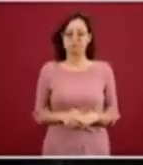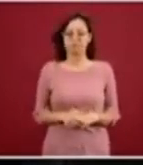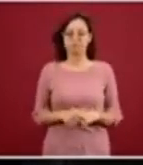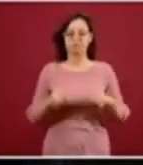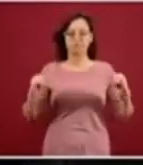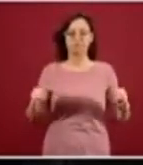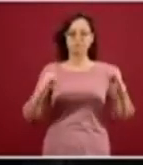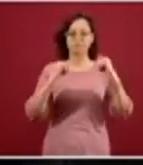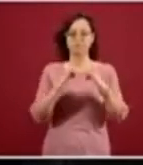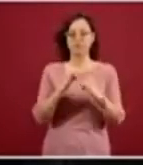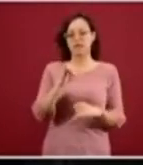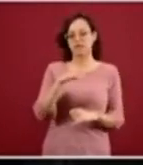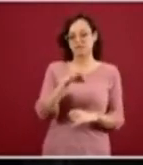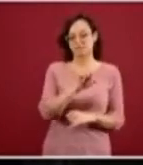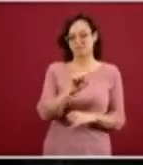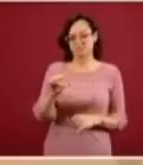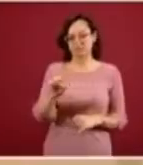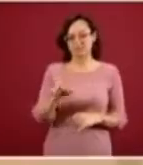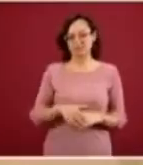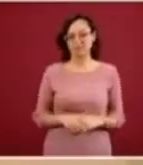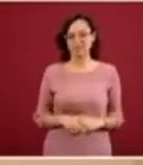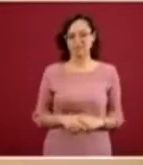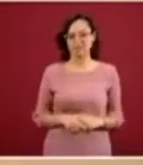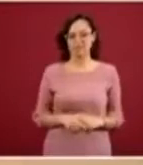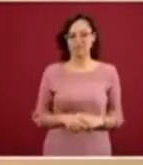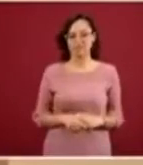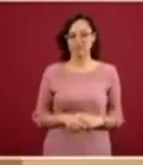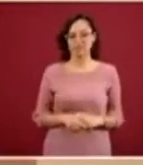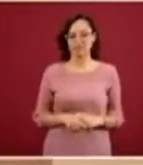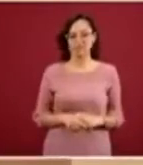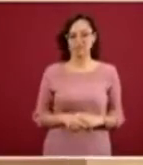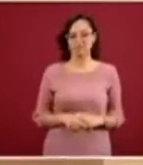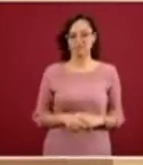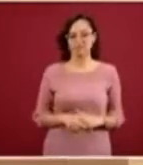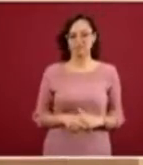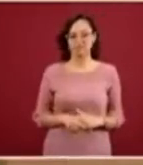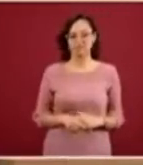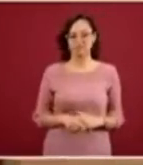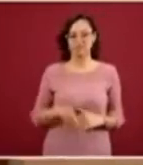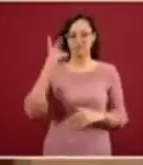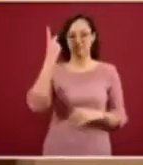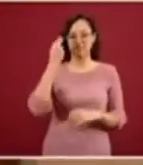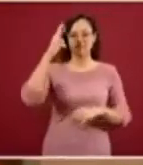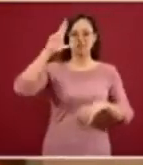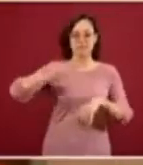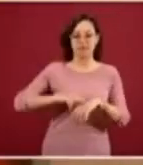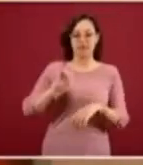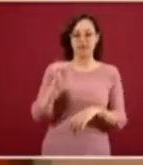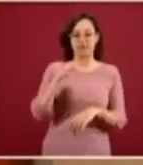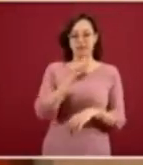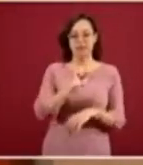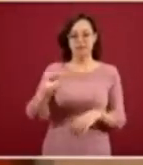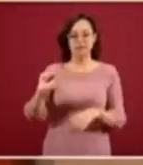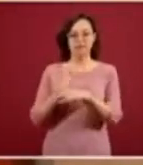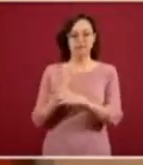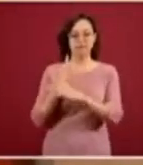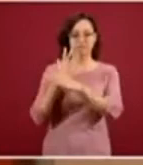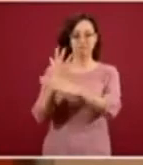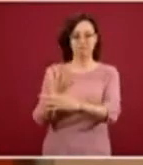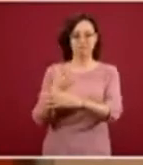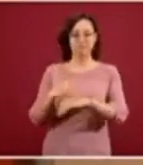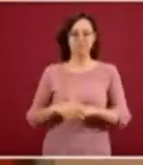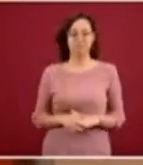Instituto Mexicano del Seguro Social. Como el director médico del Instituto Mexicano del Seguro Social ya lo había comentado en sesiones previas,